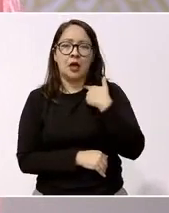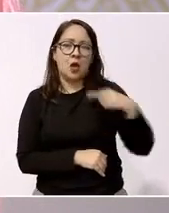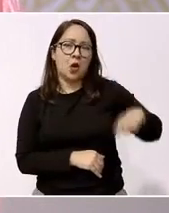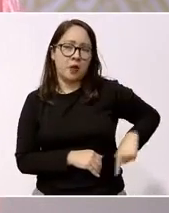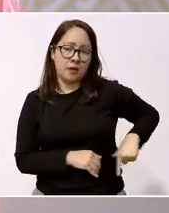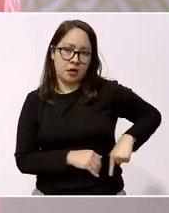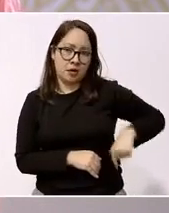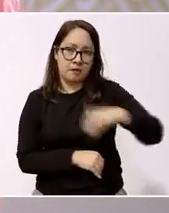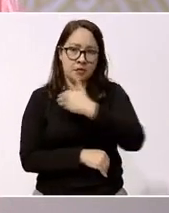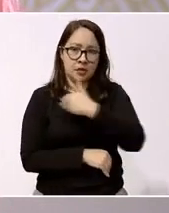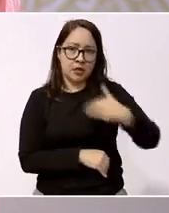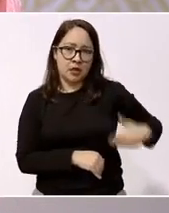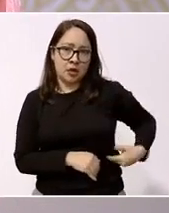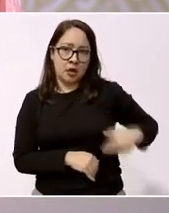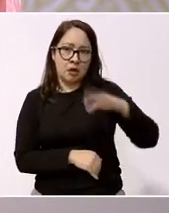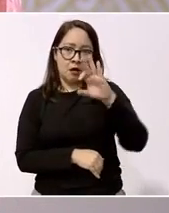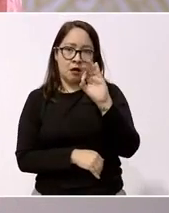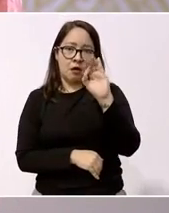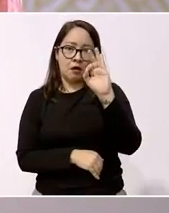extraer